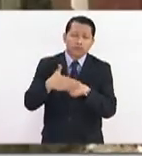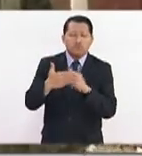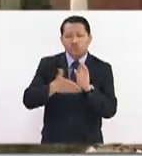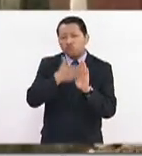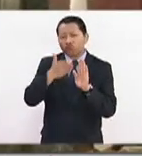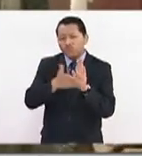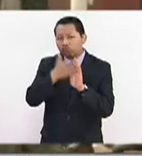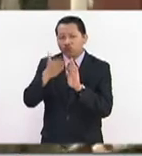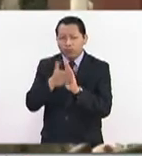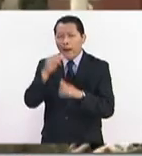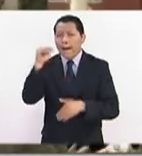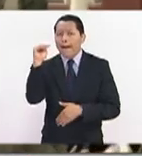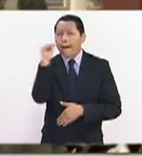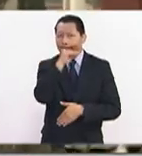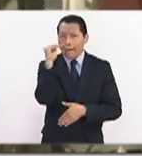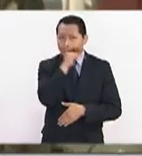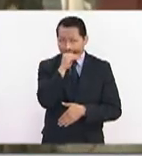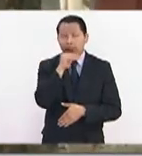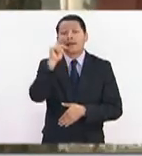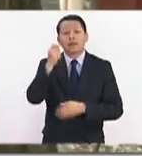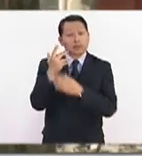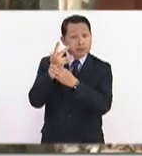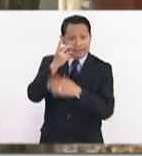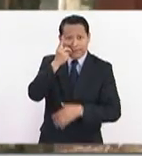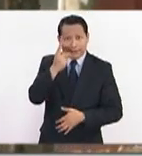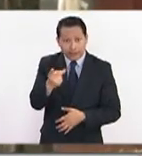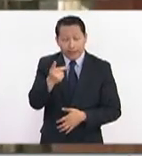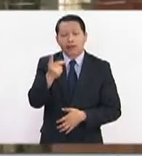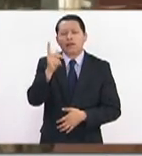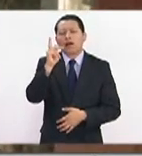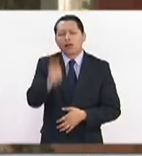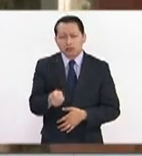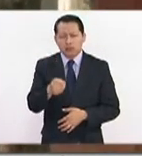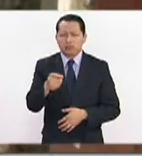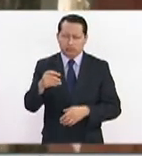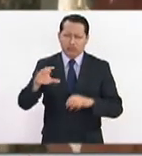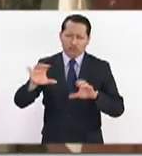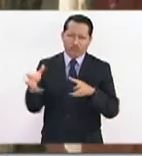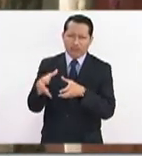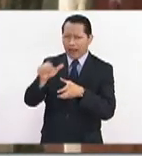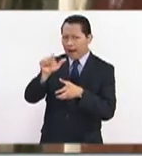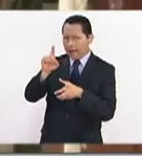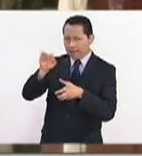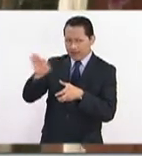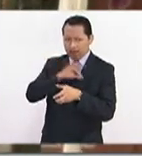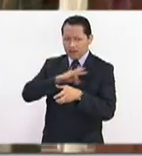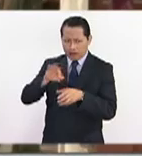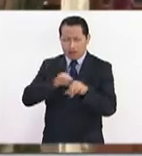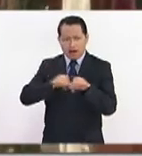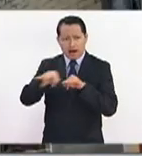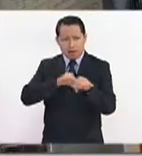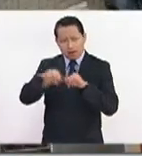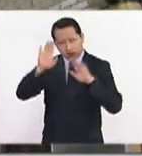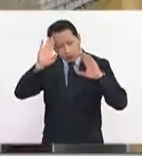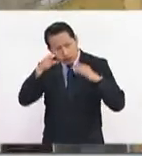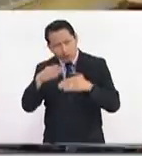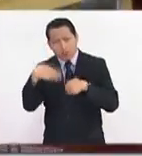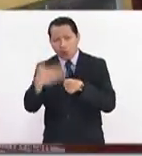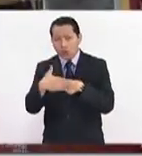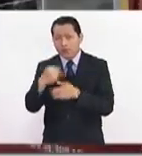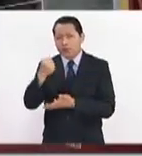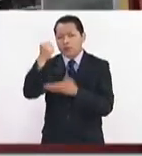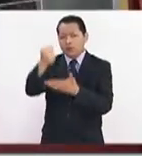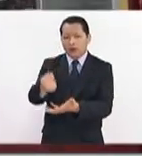de manera gratuita. Él reiteró que toda la disposición de este órgano legislativo para trabajar en un paquete